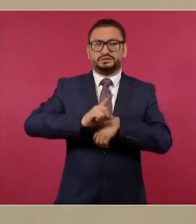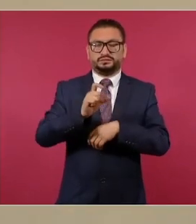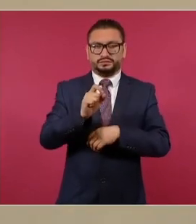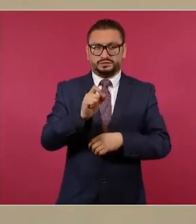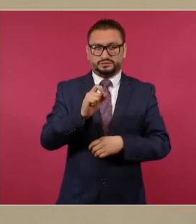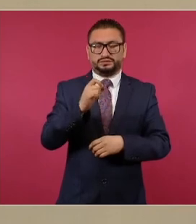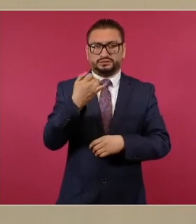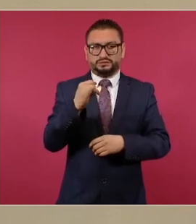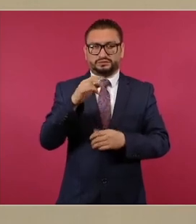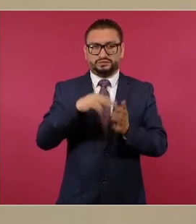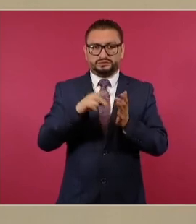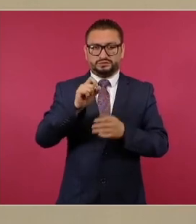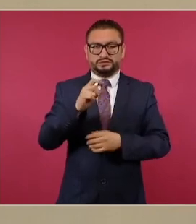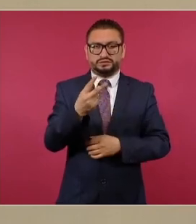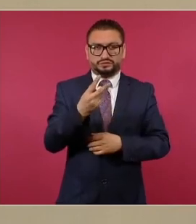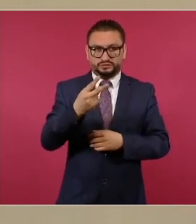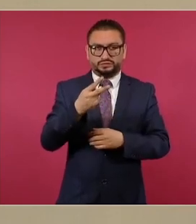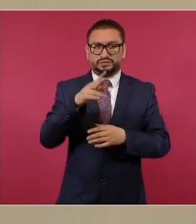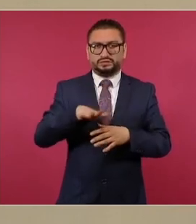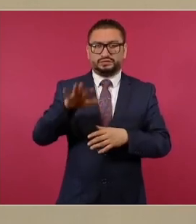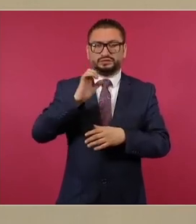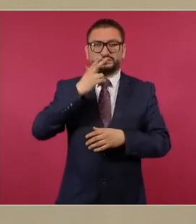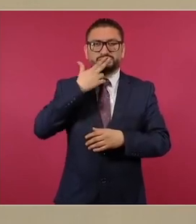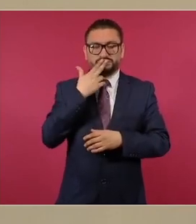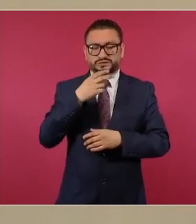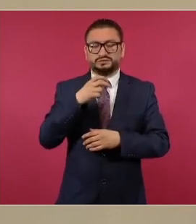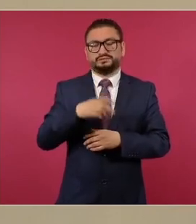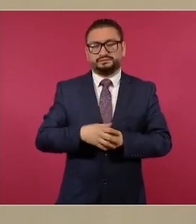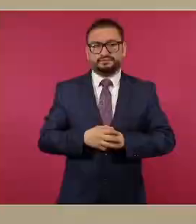del 22 en Cerocahui, Chihuahua.